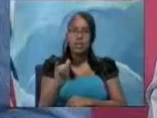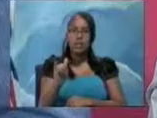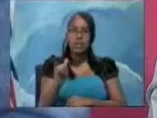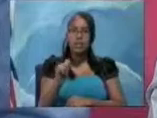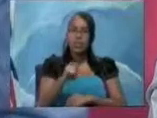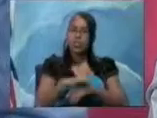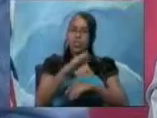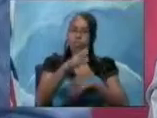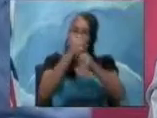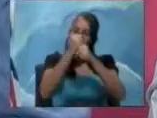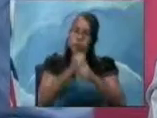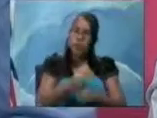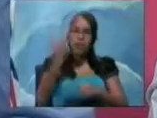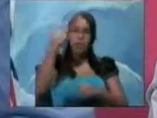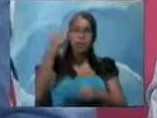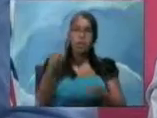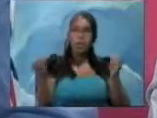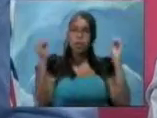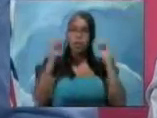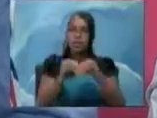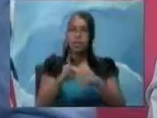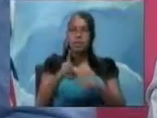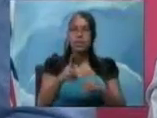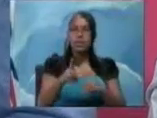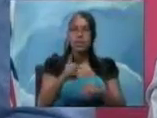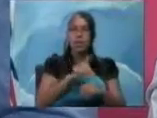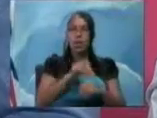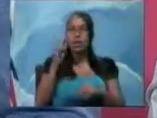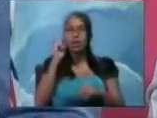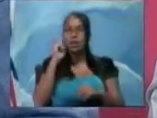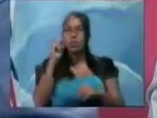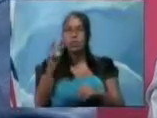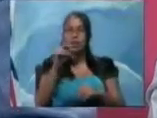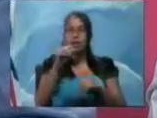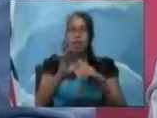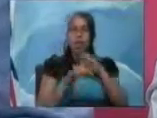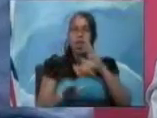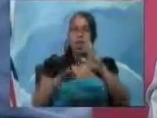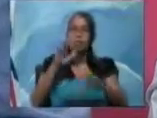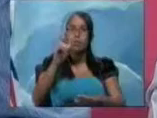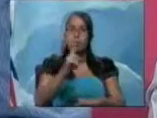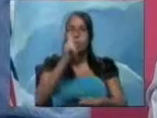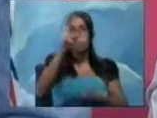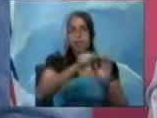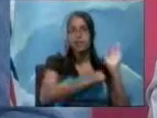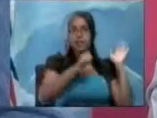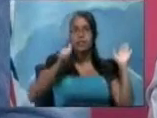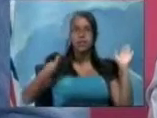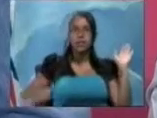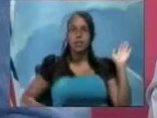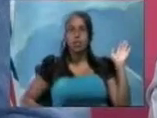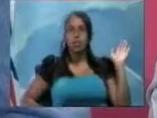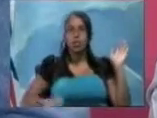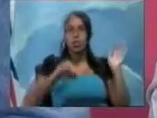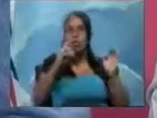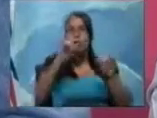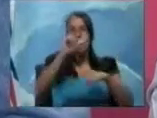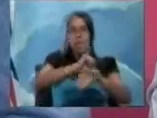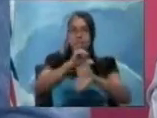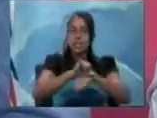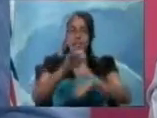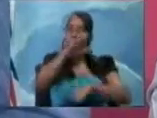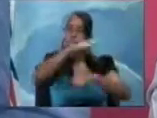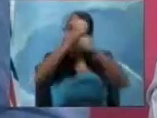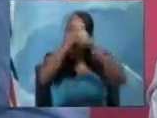dejó esperando para poner como se dice los enemigos a los pies del señor o de la iglesia estamos